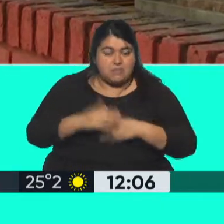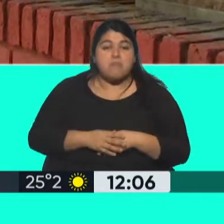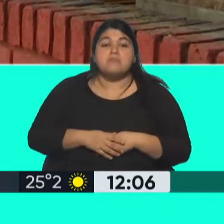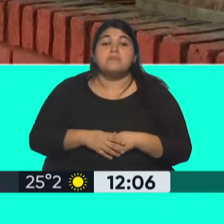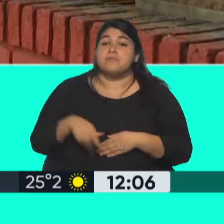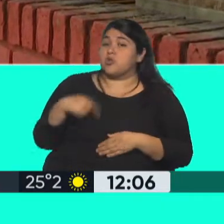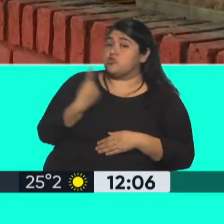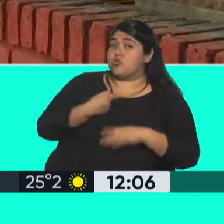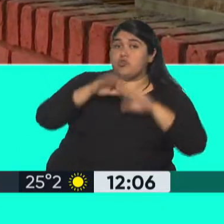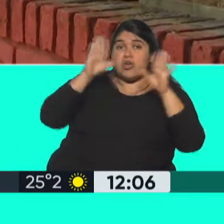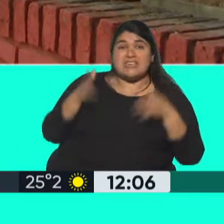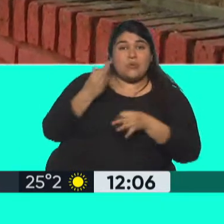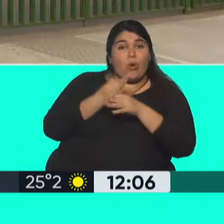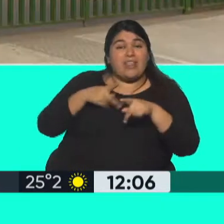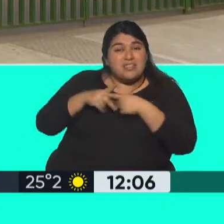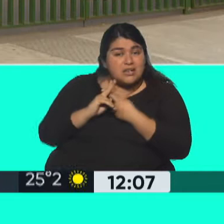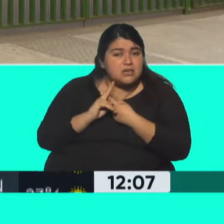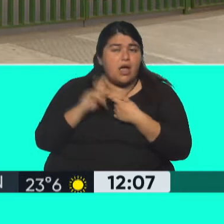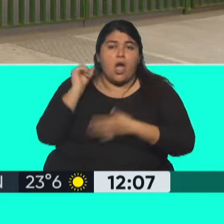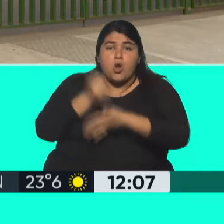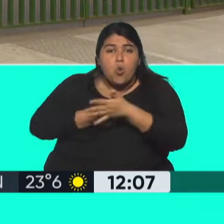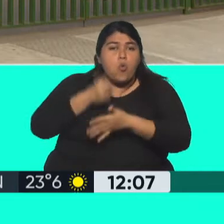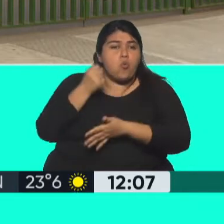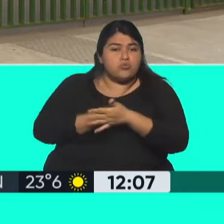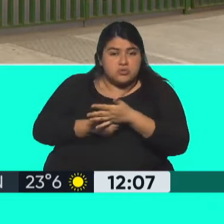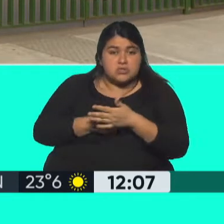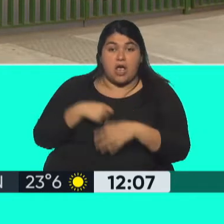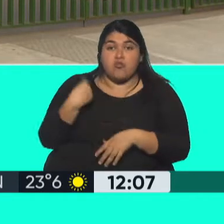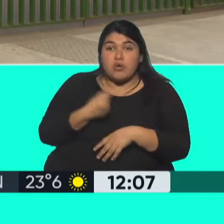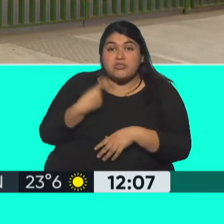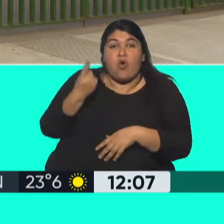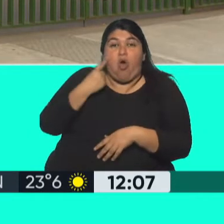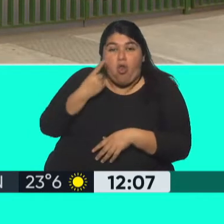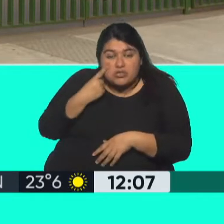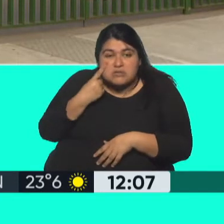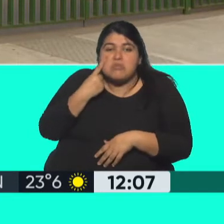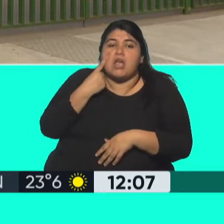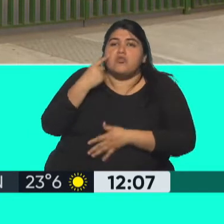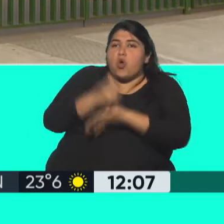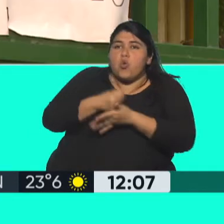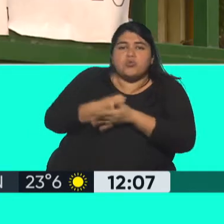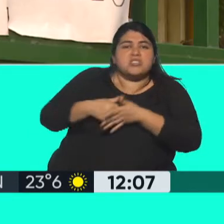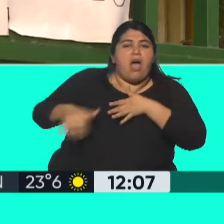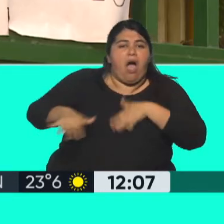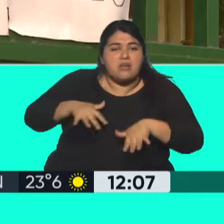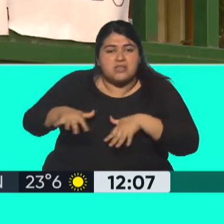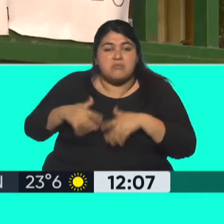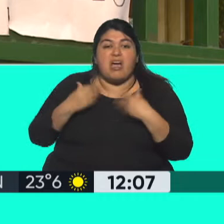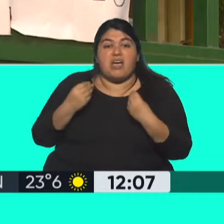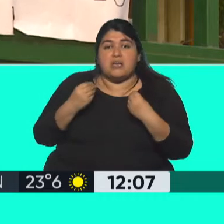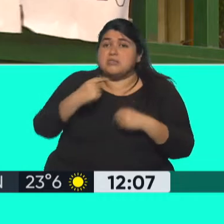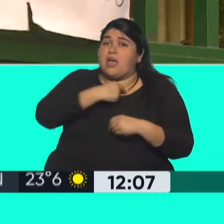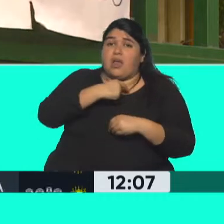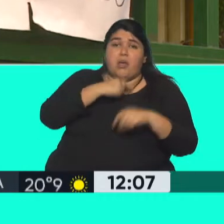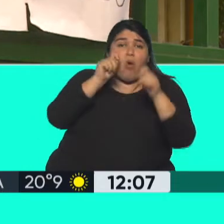escuela técnica, la verdad que como media lucha, con nuestros conocimientos, buscamos una medida de lucha activa, que sería restaurar,